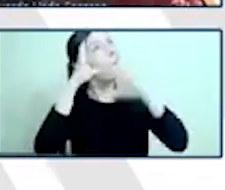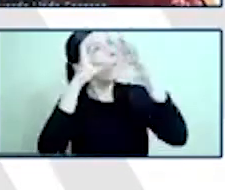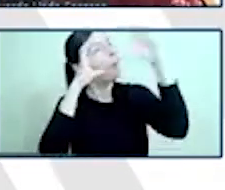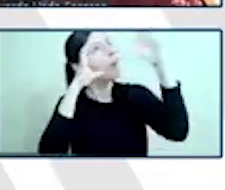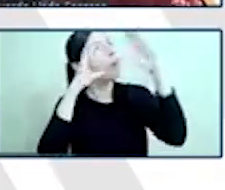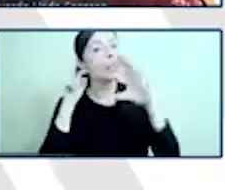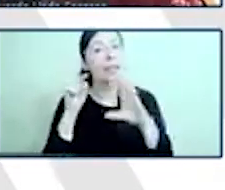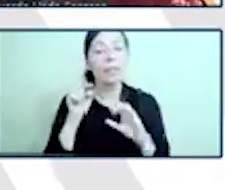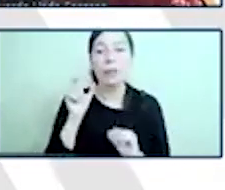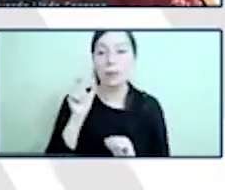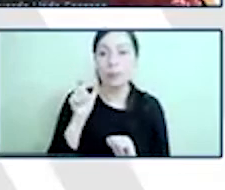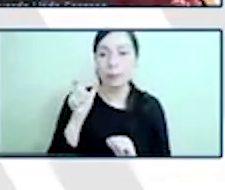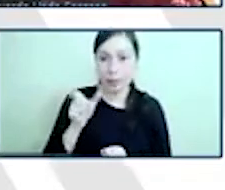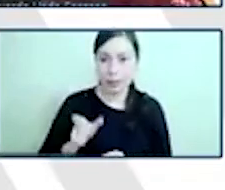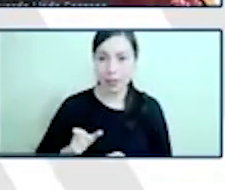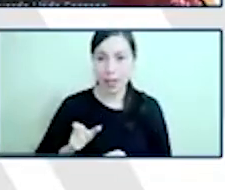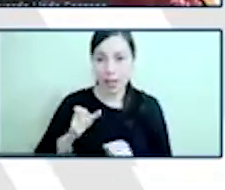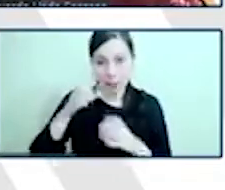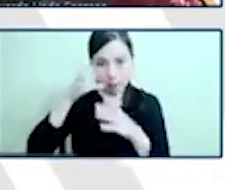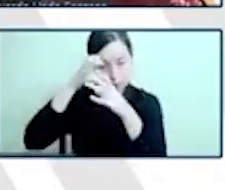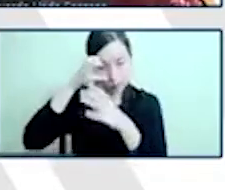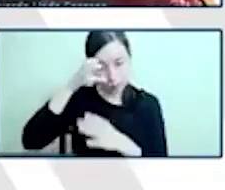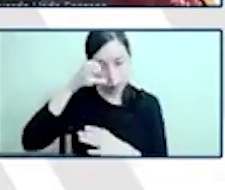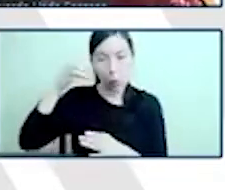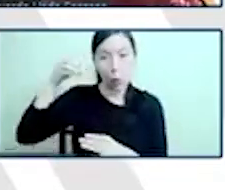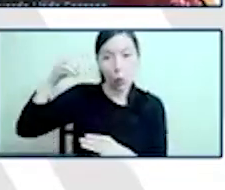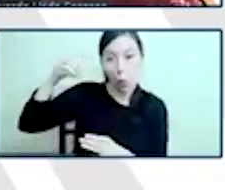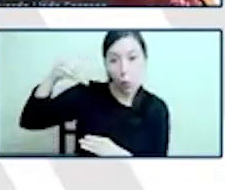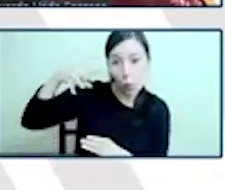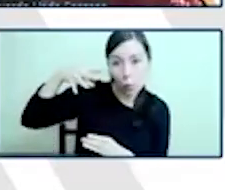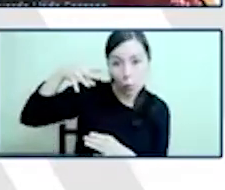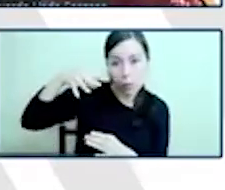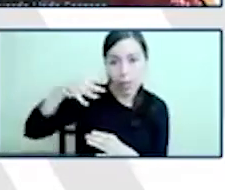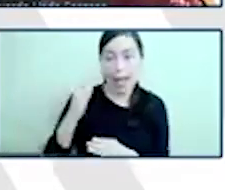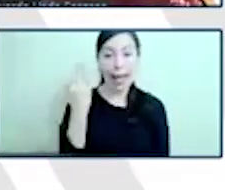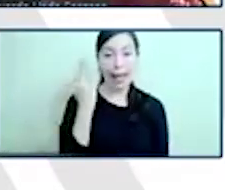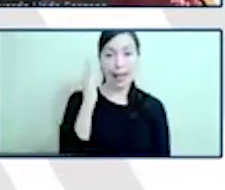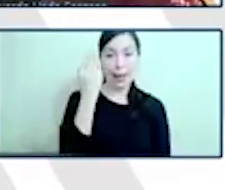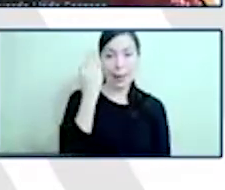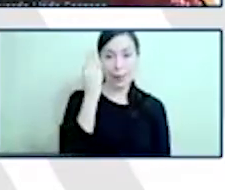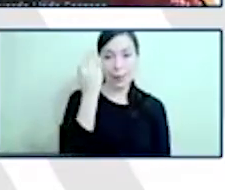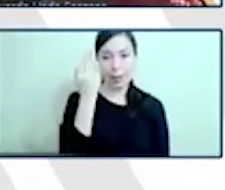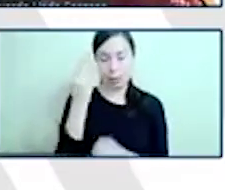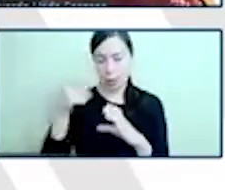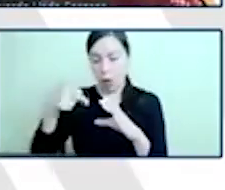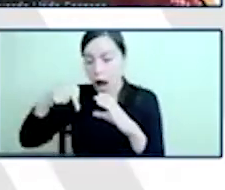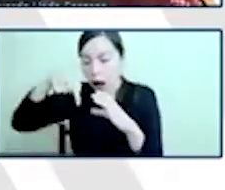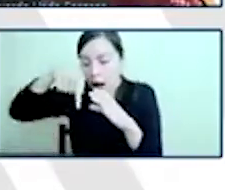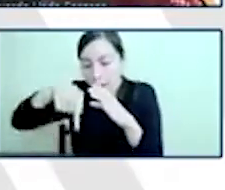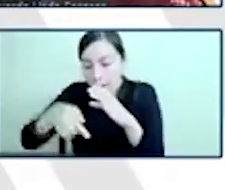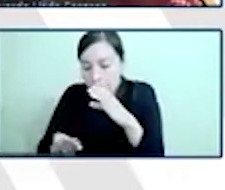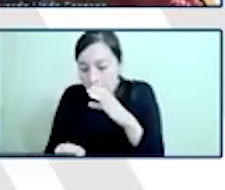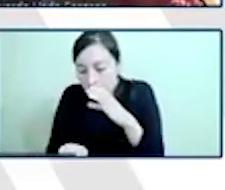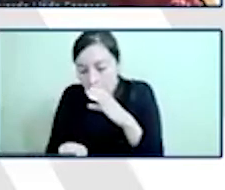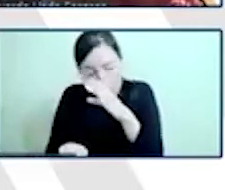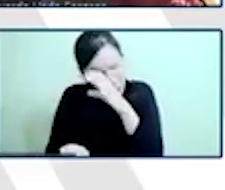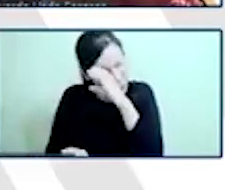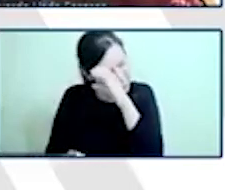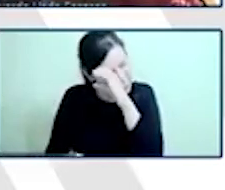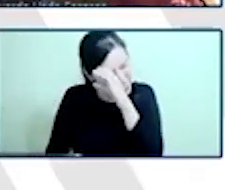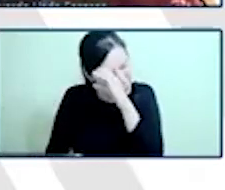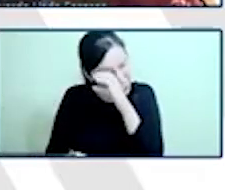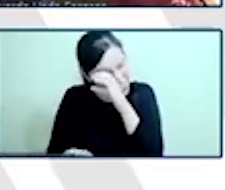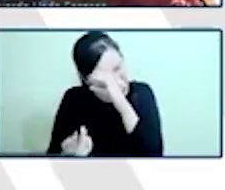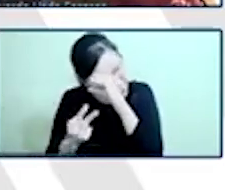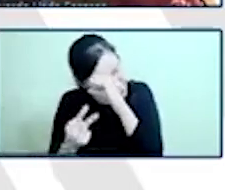pensado para que la luz se reflejara en un pequeño espejo, este que pueden ver aquí, ¿ya? Pero de todos modos lo que estaba haciendo la persona era mirar hacia